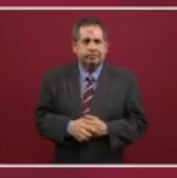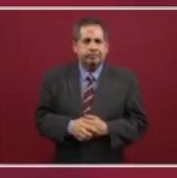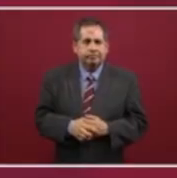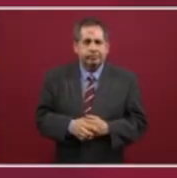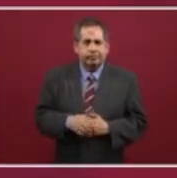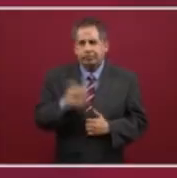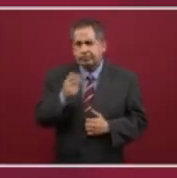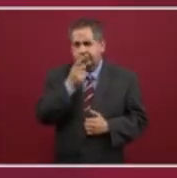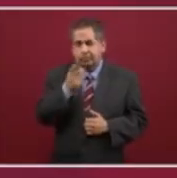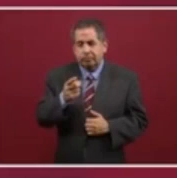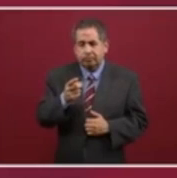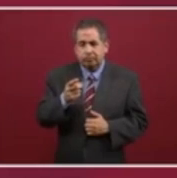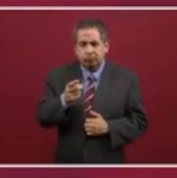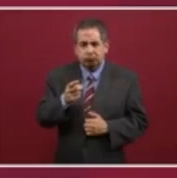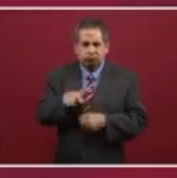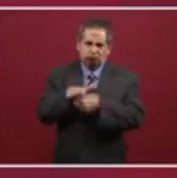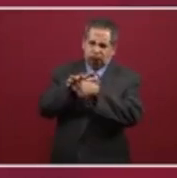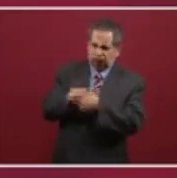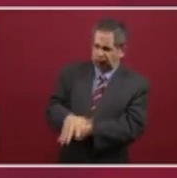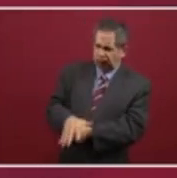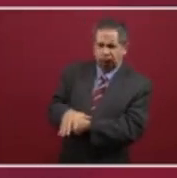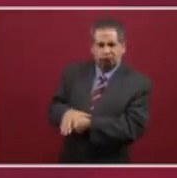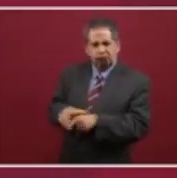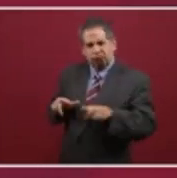que se va a resolver con el uso de la fuerza.